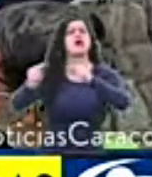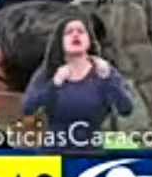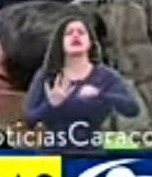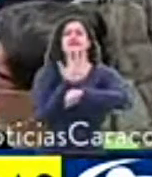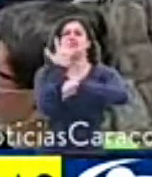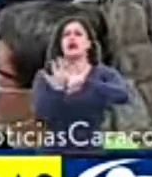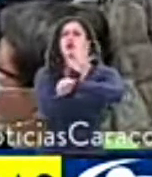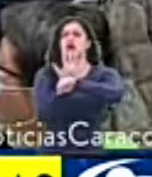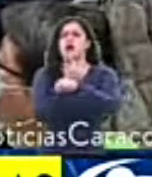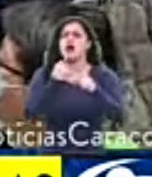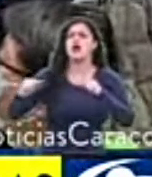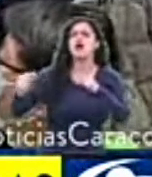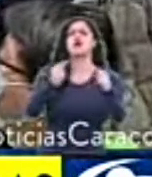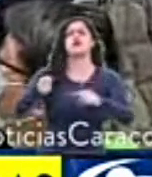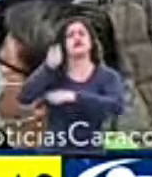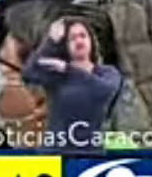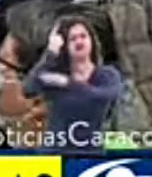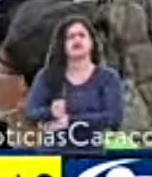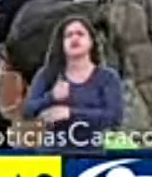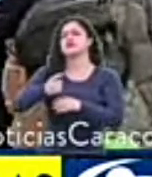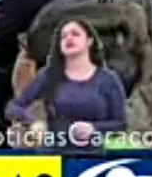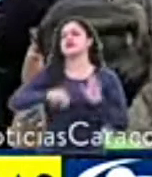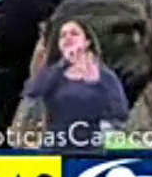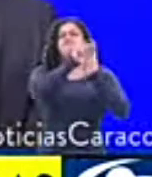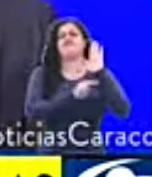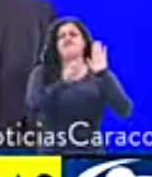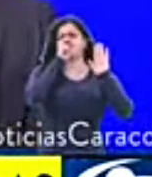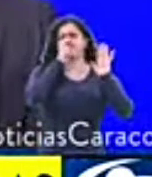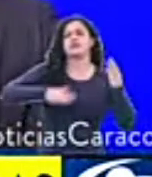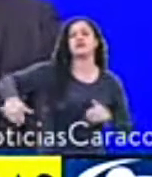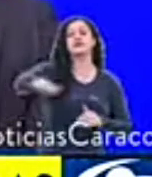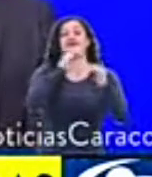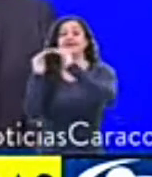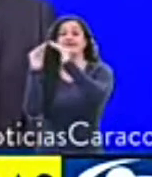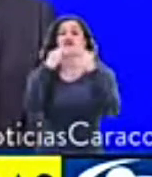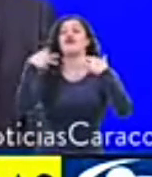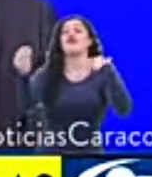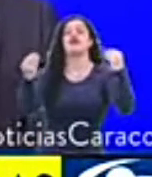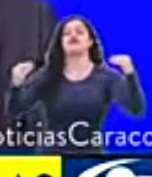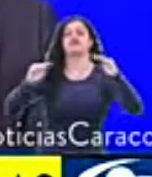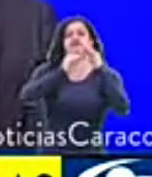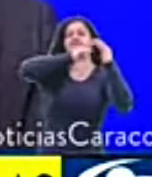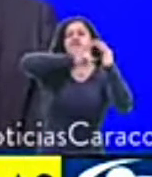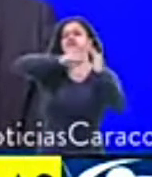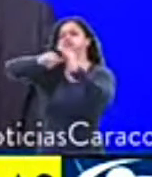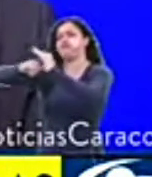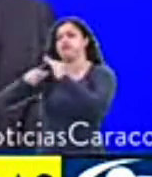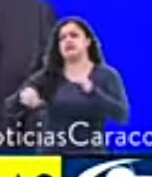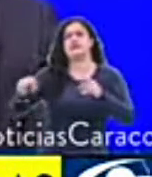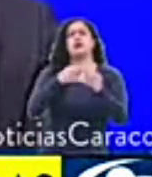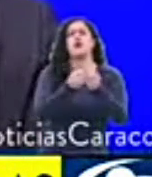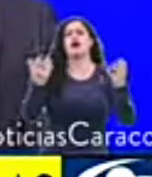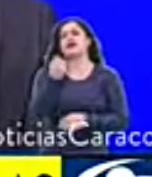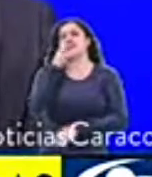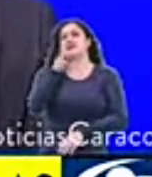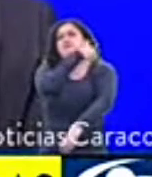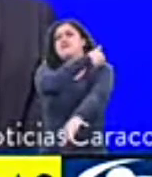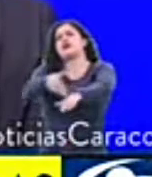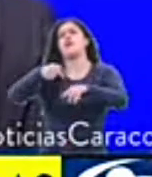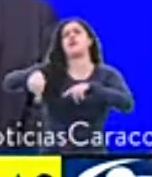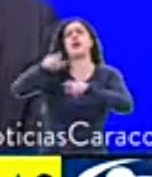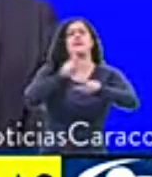drástico confinamiento de 13 millones de personas en el marco de la estrategia cero para frenar los nuevos brotes de koi